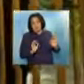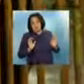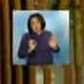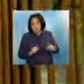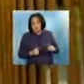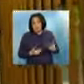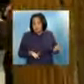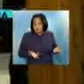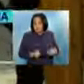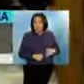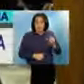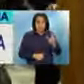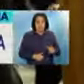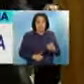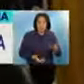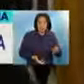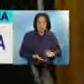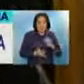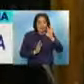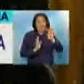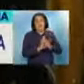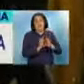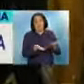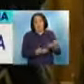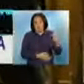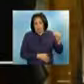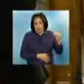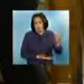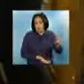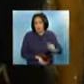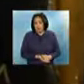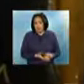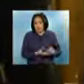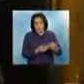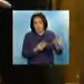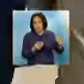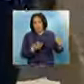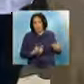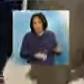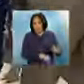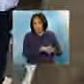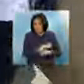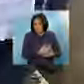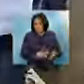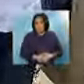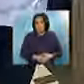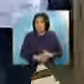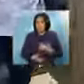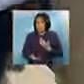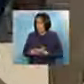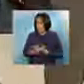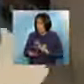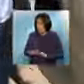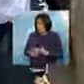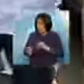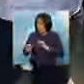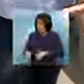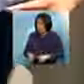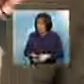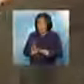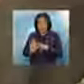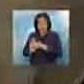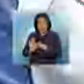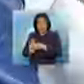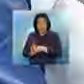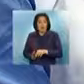persona en esa condición, ¿qué ejemplo le puede dar a la juventud, sobre todo que son la mayoría hoy día de nuestro país? De comprobarse que Acuña cometió plagio,